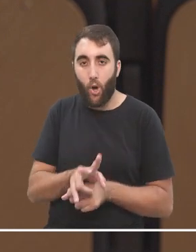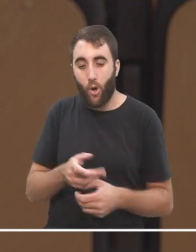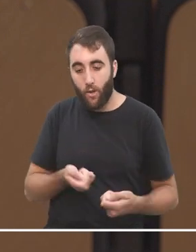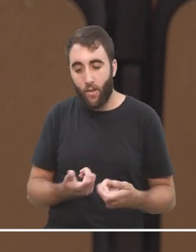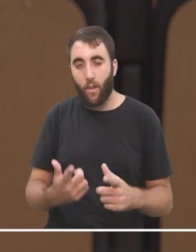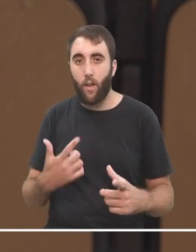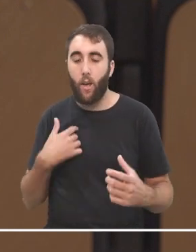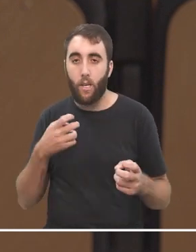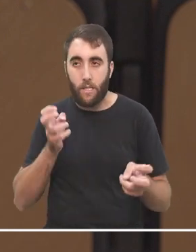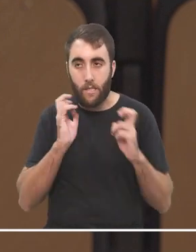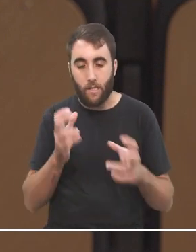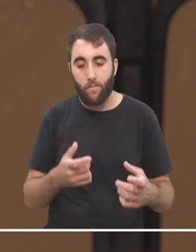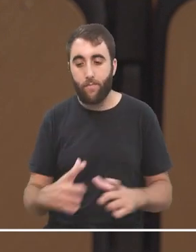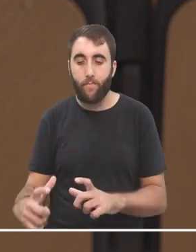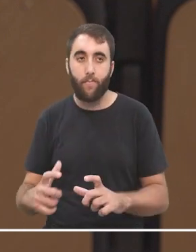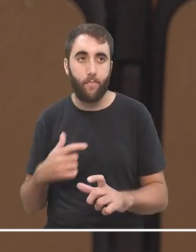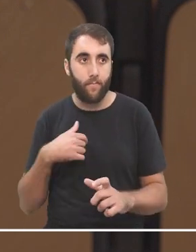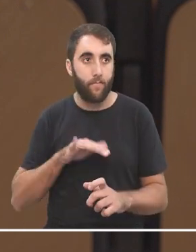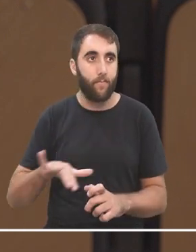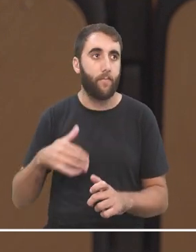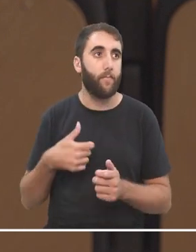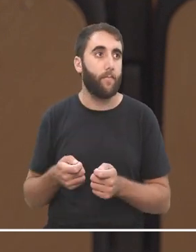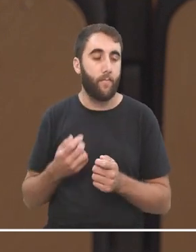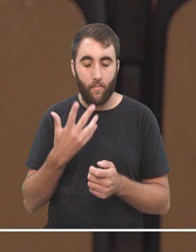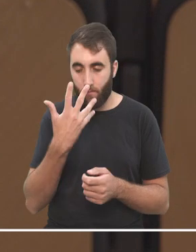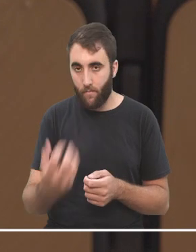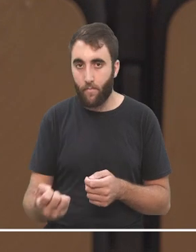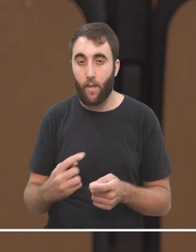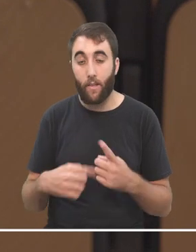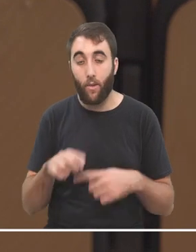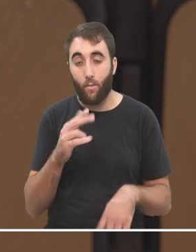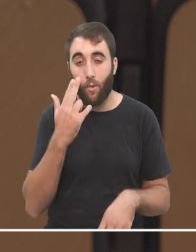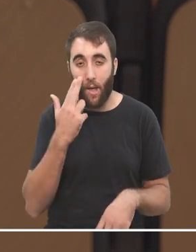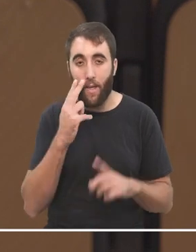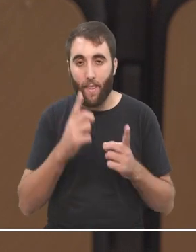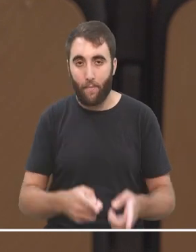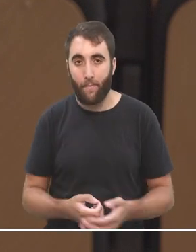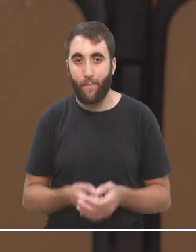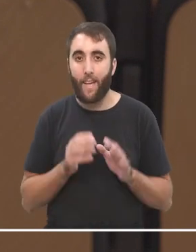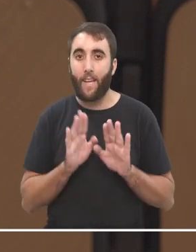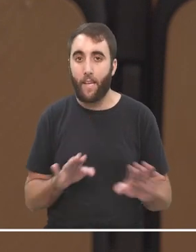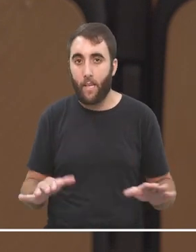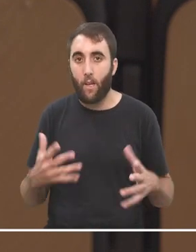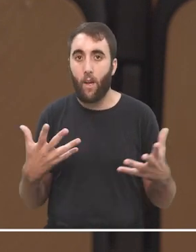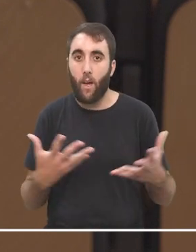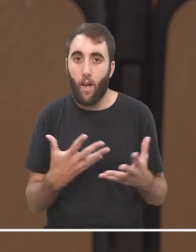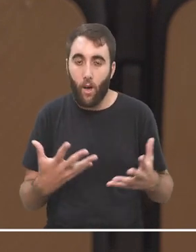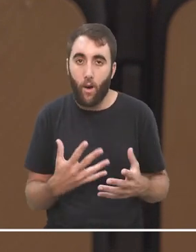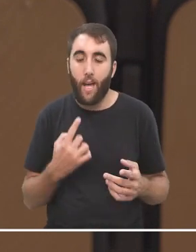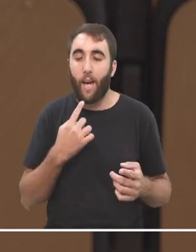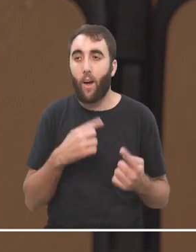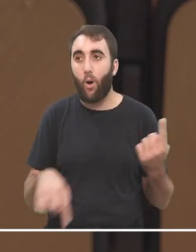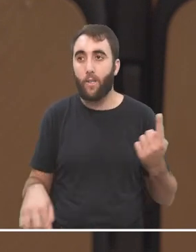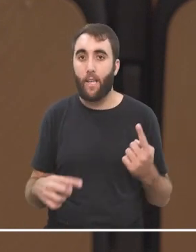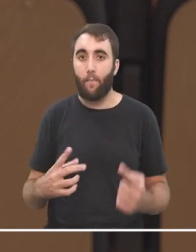los momentos de estrés, es un tema que también está sin tratar. Es decir, los niños están expuestos a contenidos,